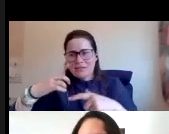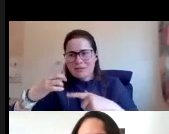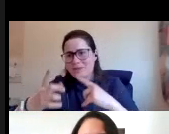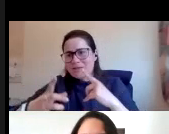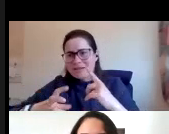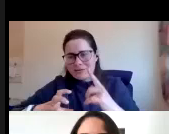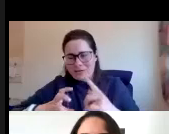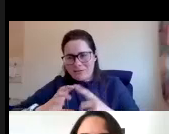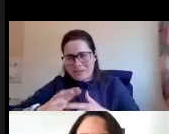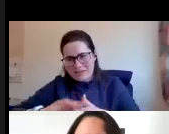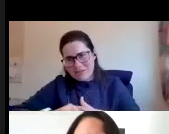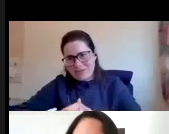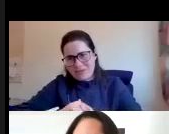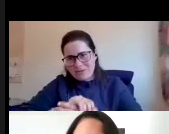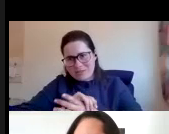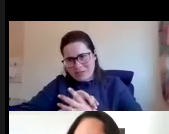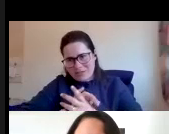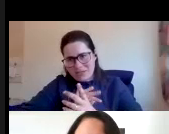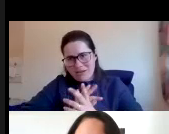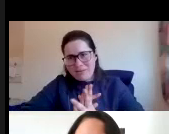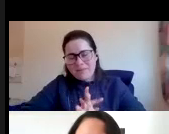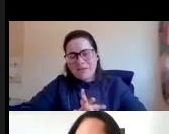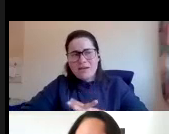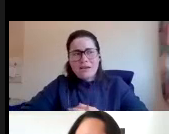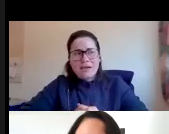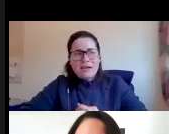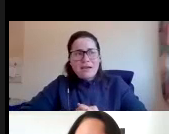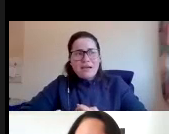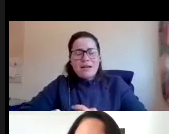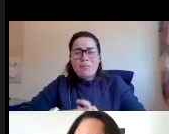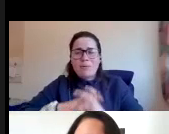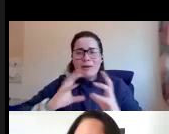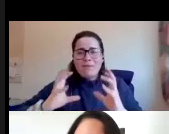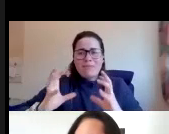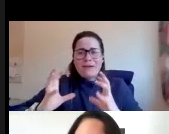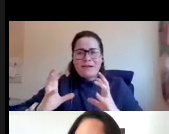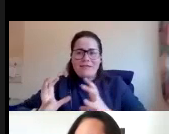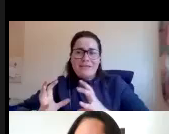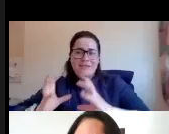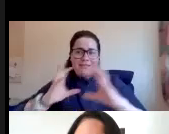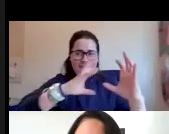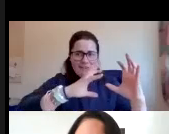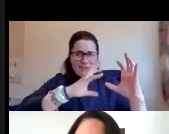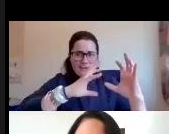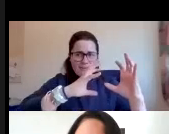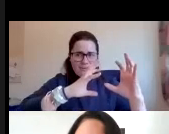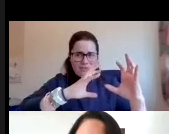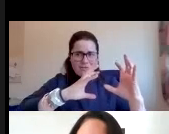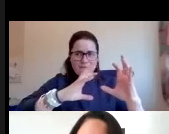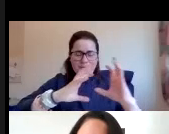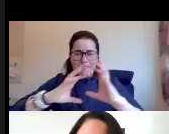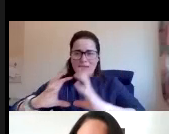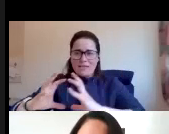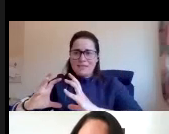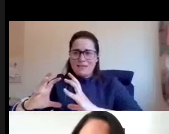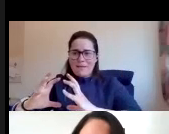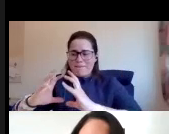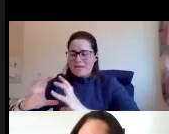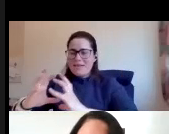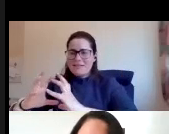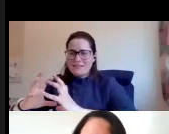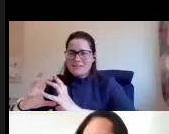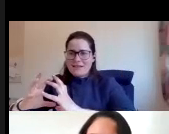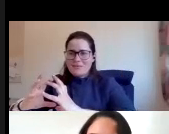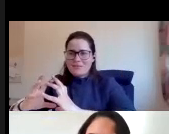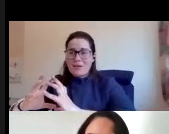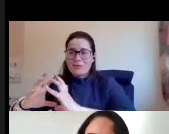bucles de retroalimentación de eutrofización, se llama. El problema para revertir el proceso es que